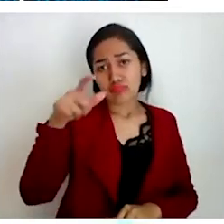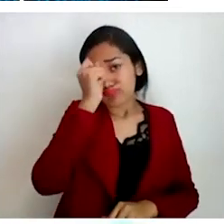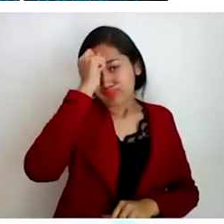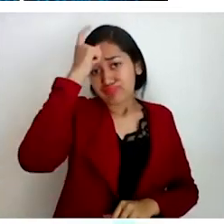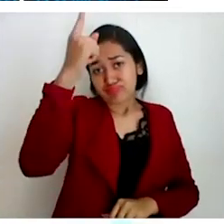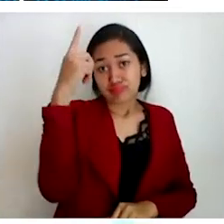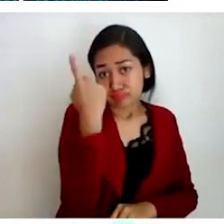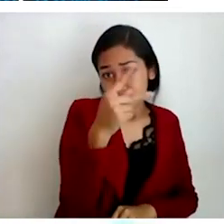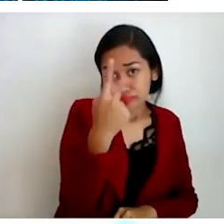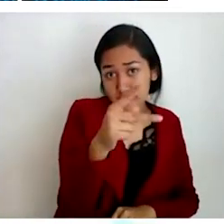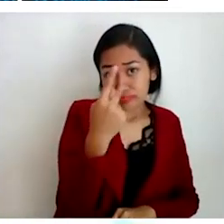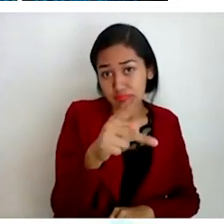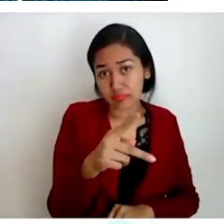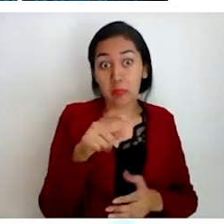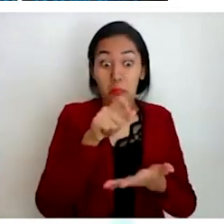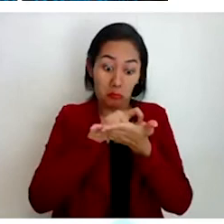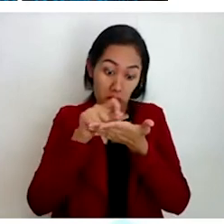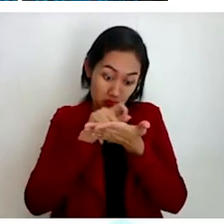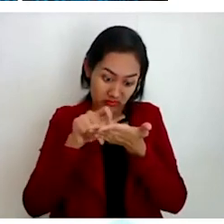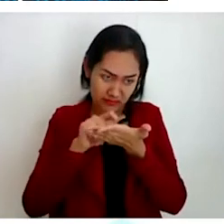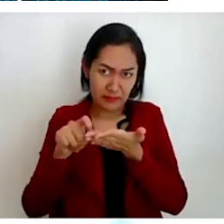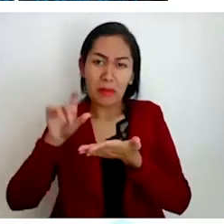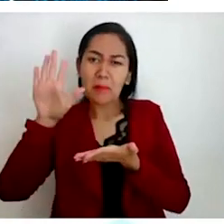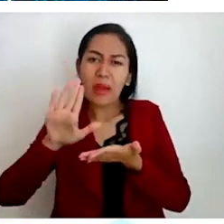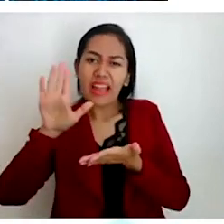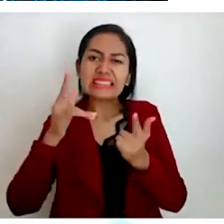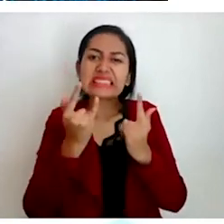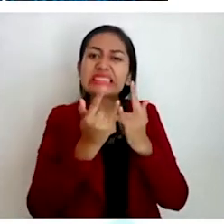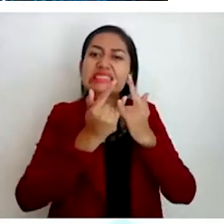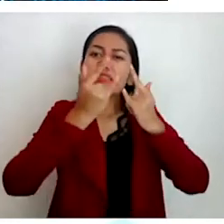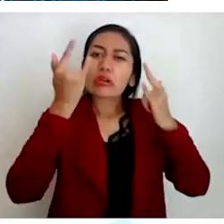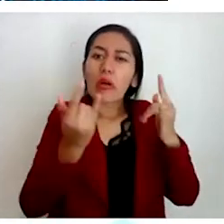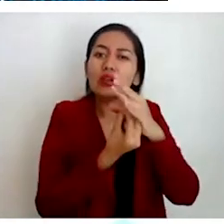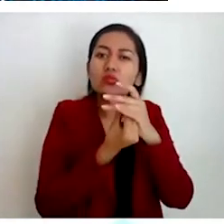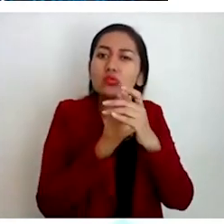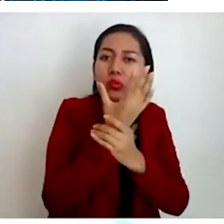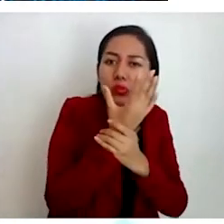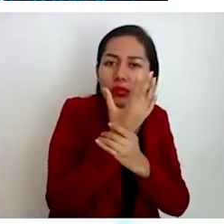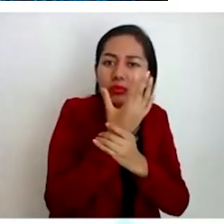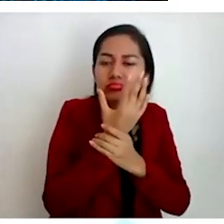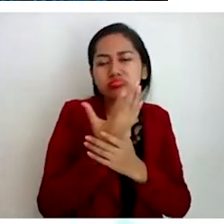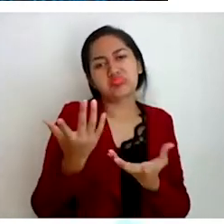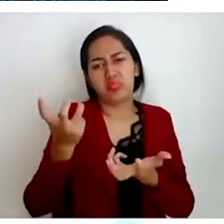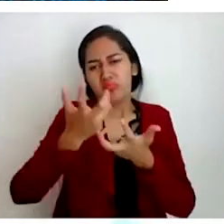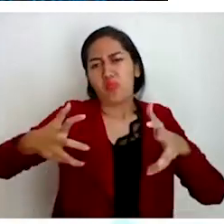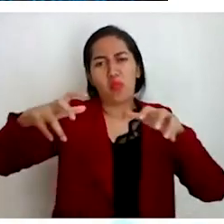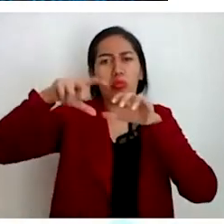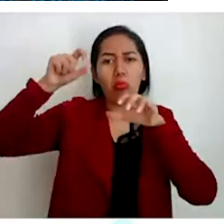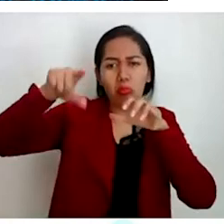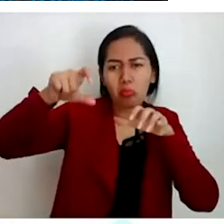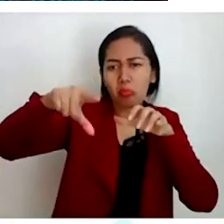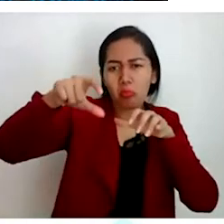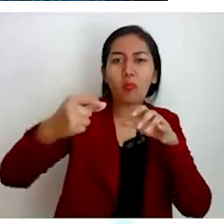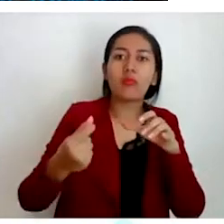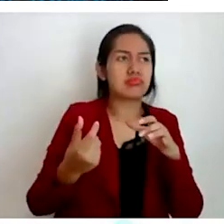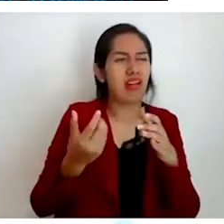algo nuevo renazca y que se destruya lo viejo, es también una mirada muy